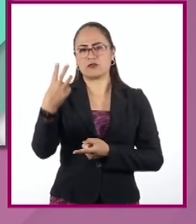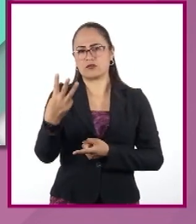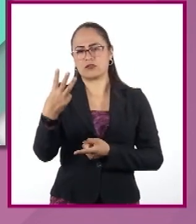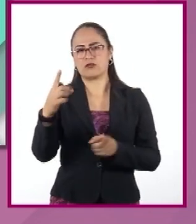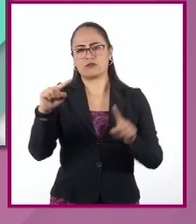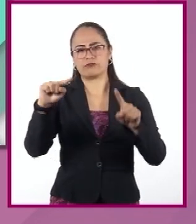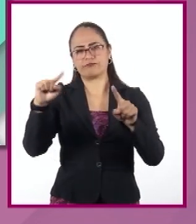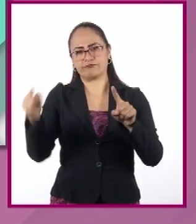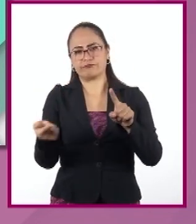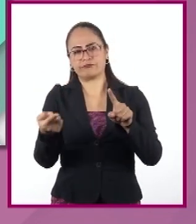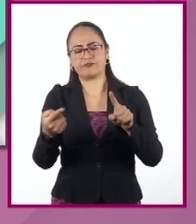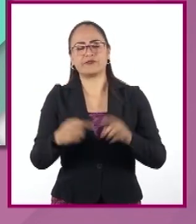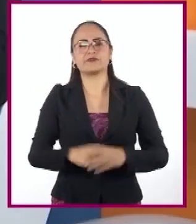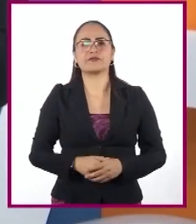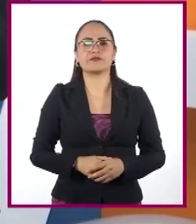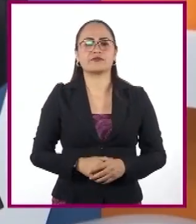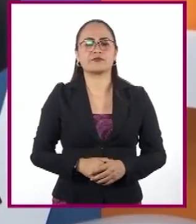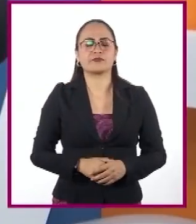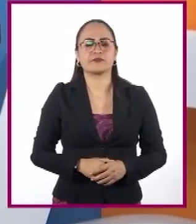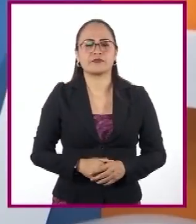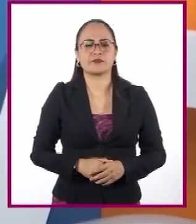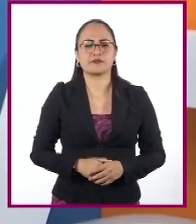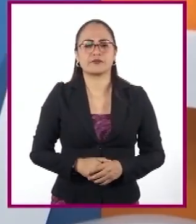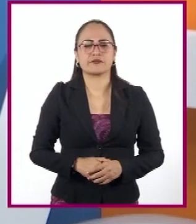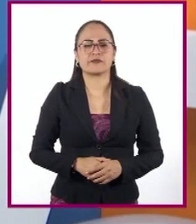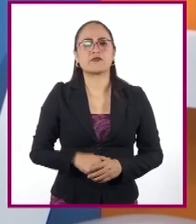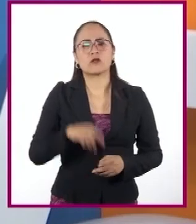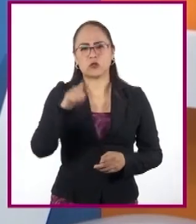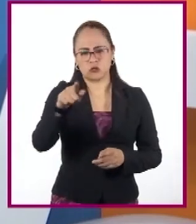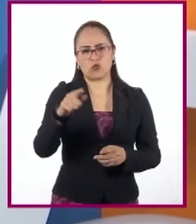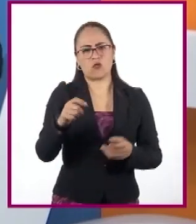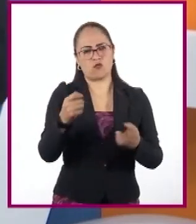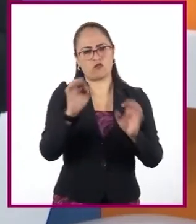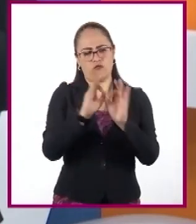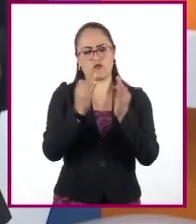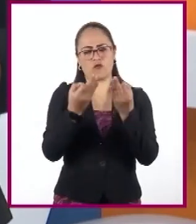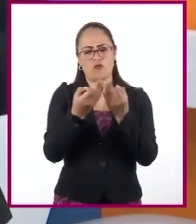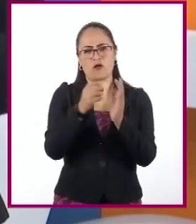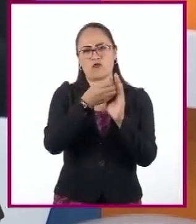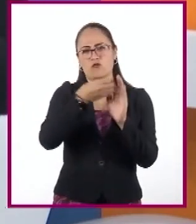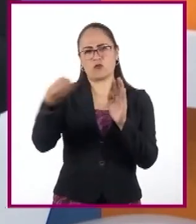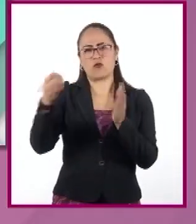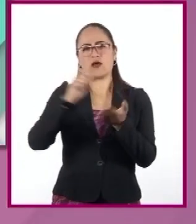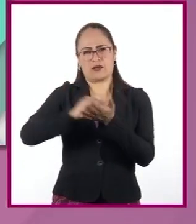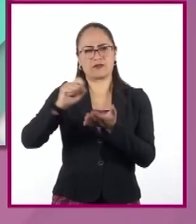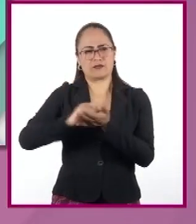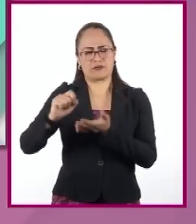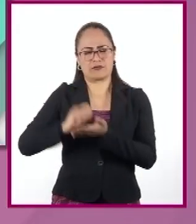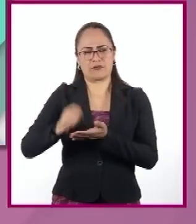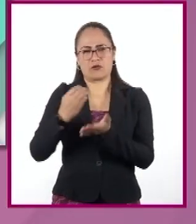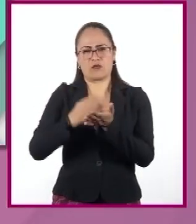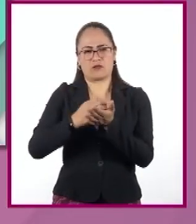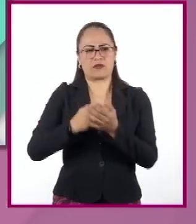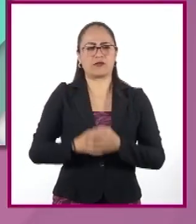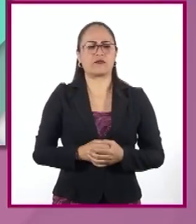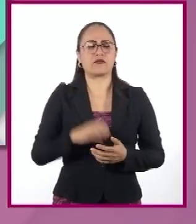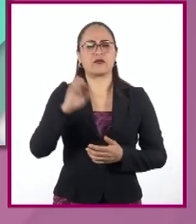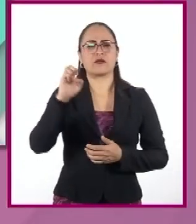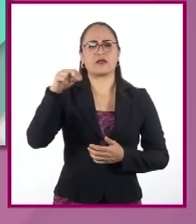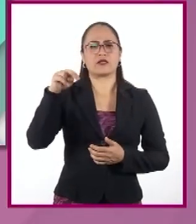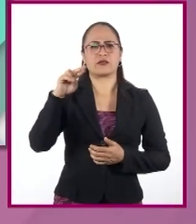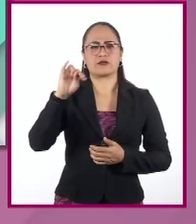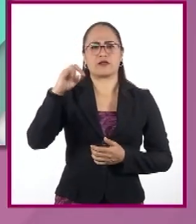cierra paréntesis. Escriban la ecuación que modela la siguiente situación. Enrique y